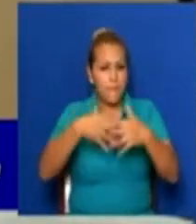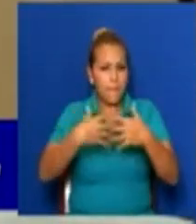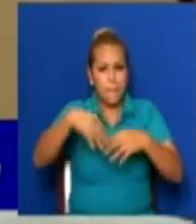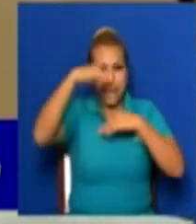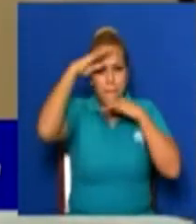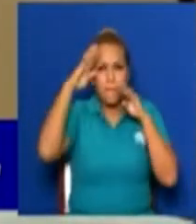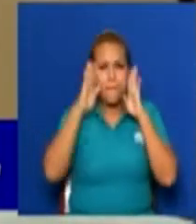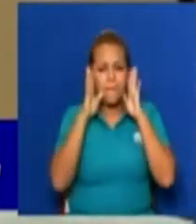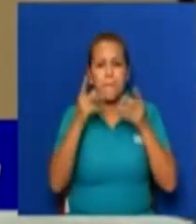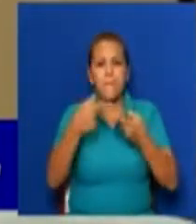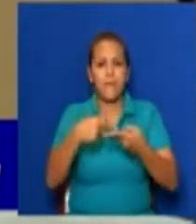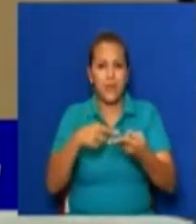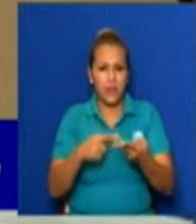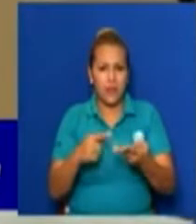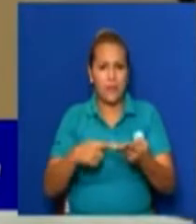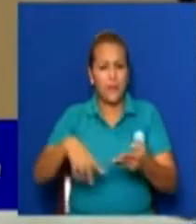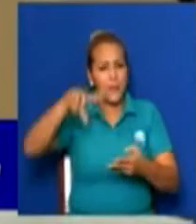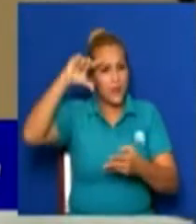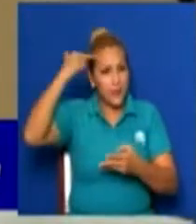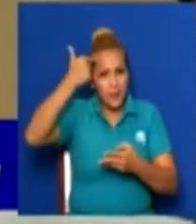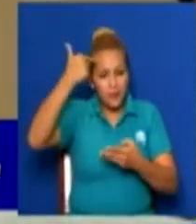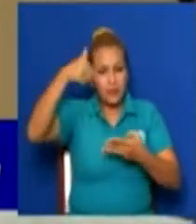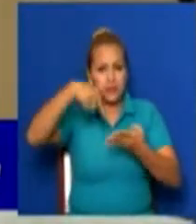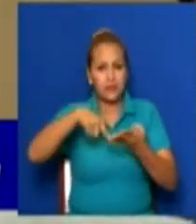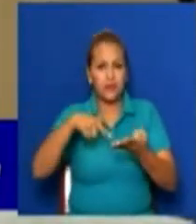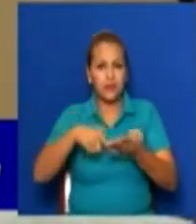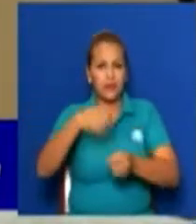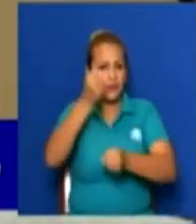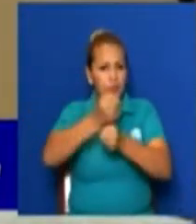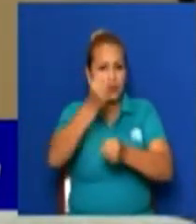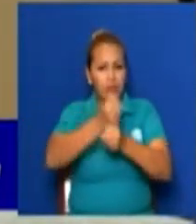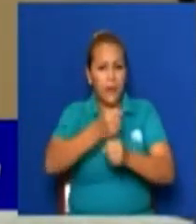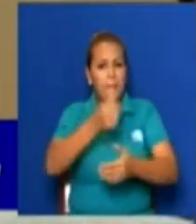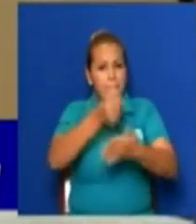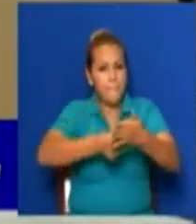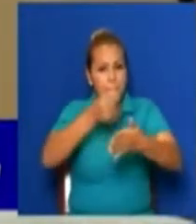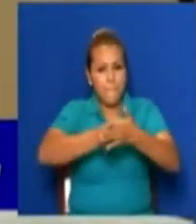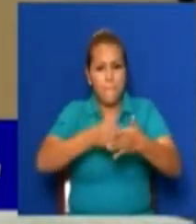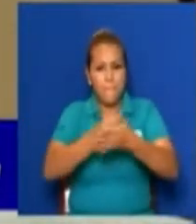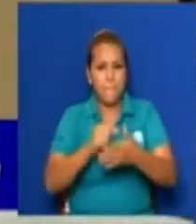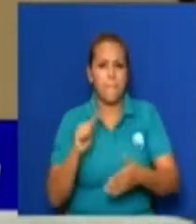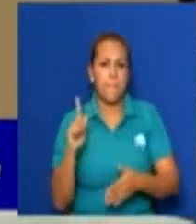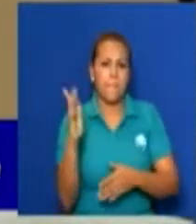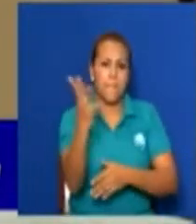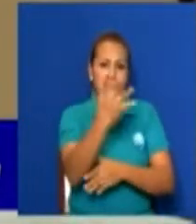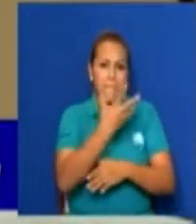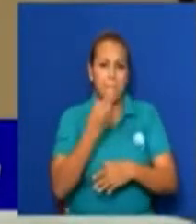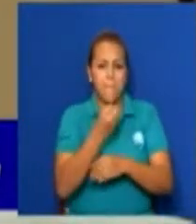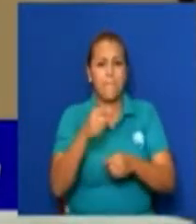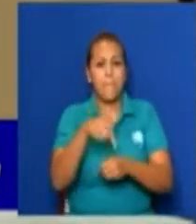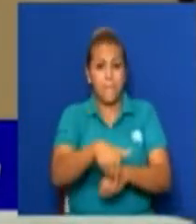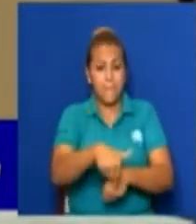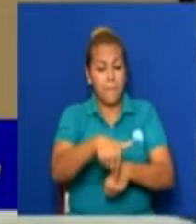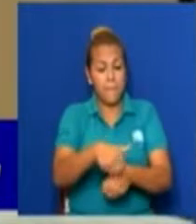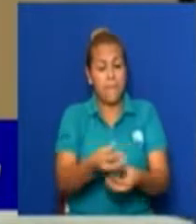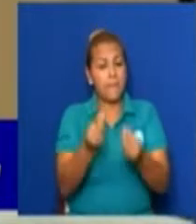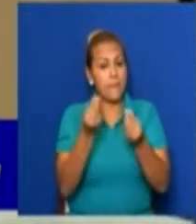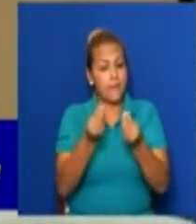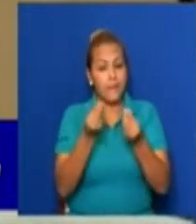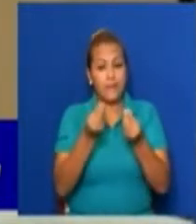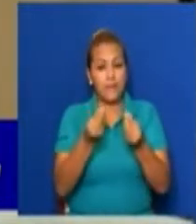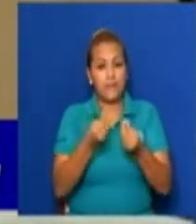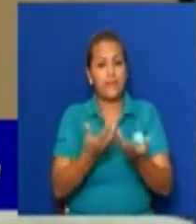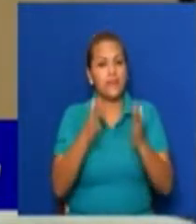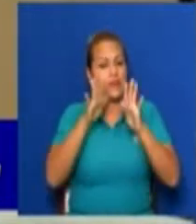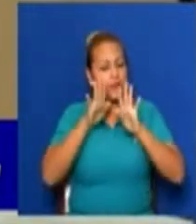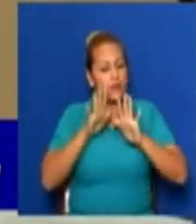Estado y por parte de los trabajadores, defender esa fuerza laboral que en la mayoría descansa la